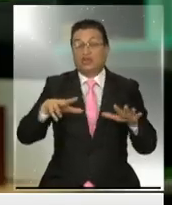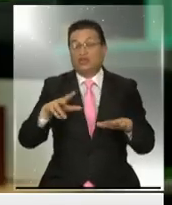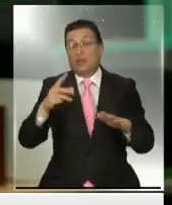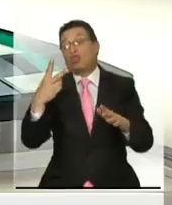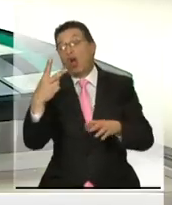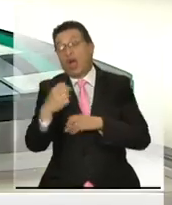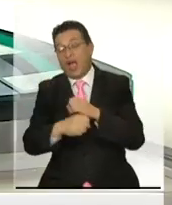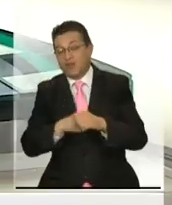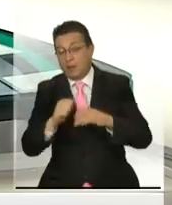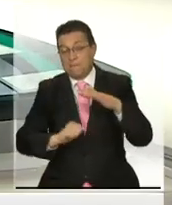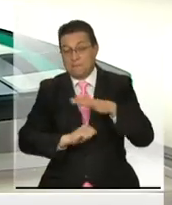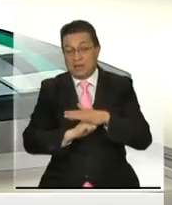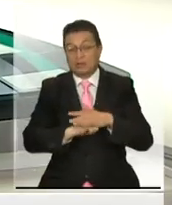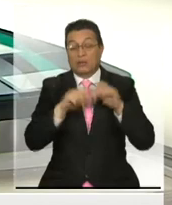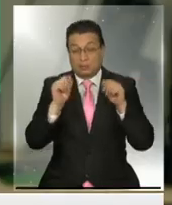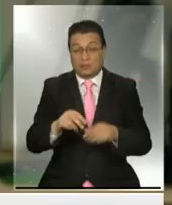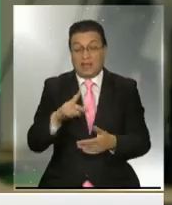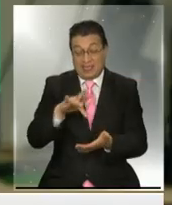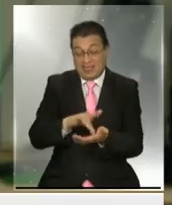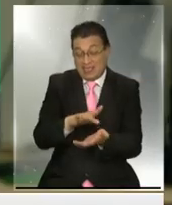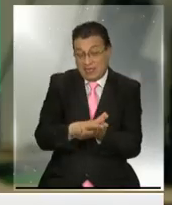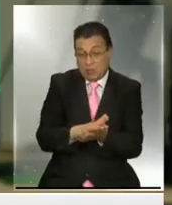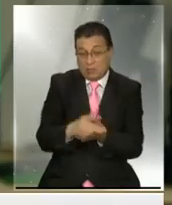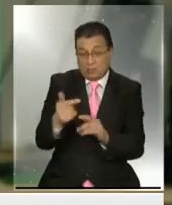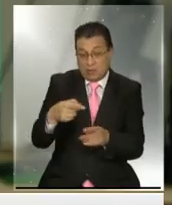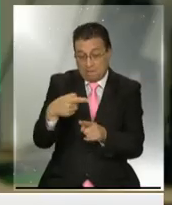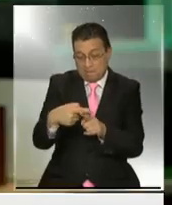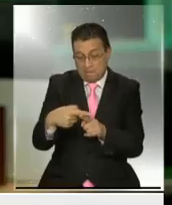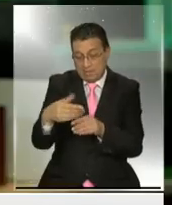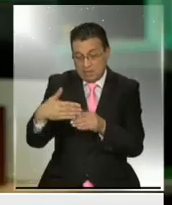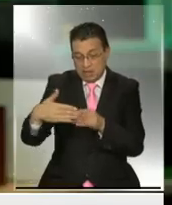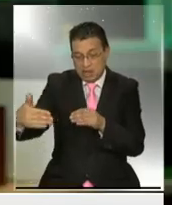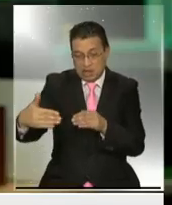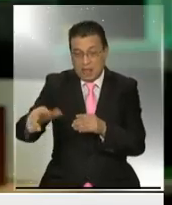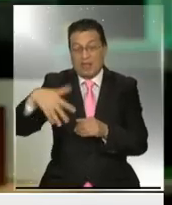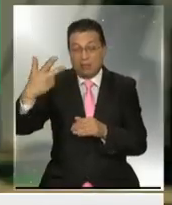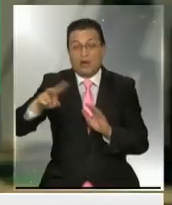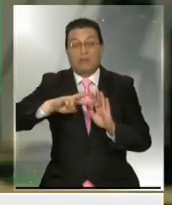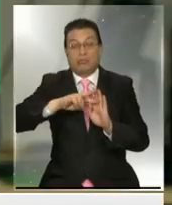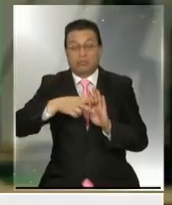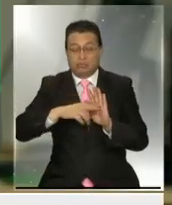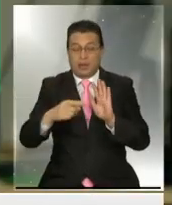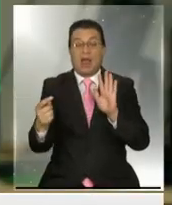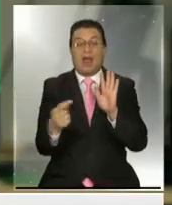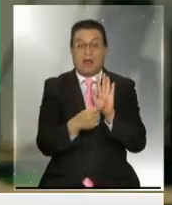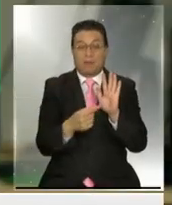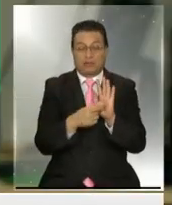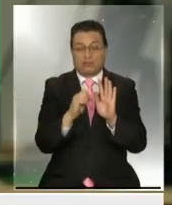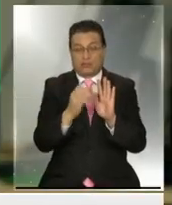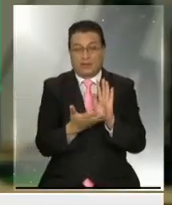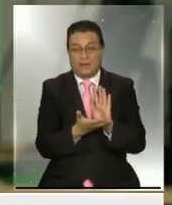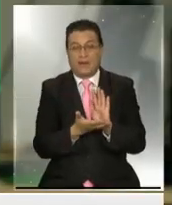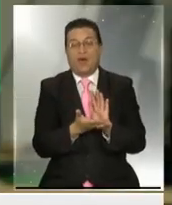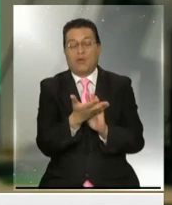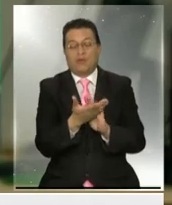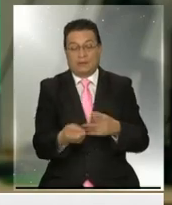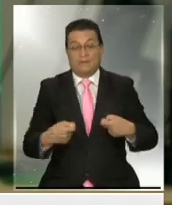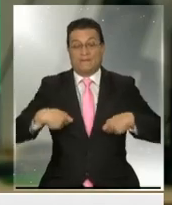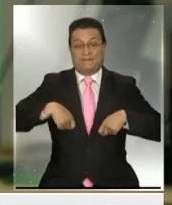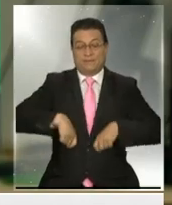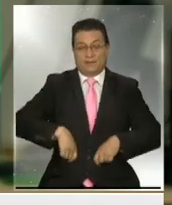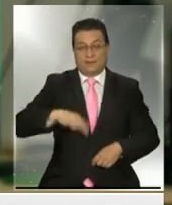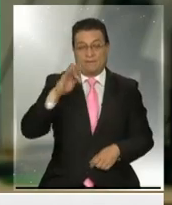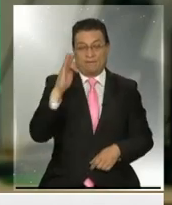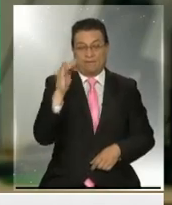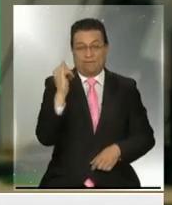años ya hay una propuesta de endeudamiento en un corto mediano plazo así luego una modificación de la carga tributaria para poder aumentar los ingresos del fisco